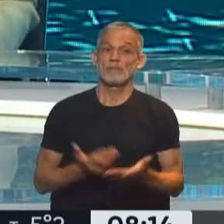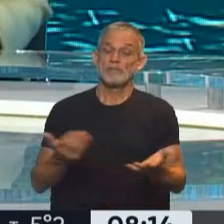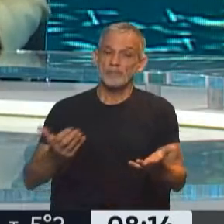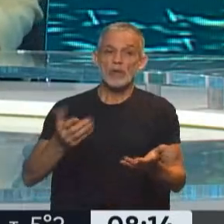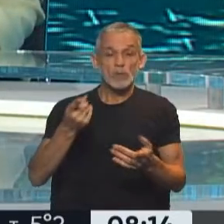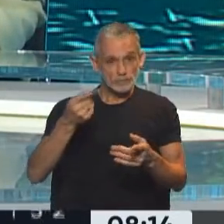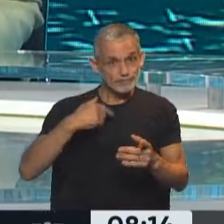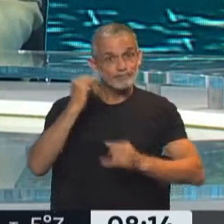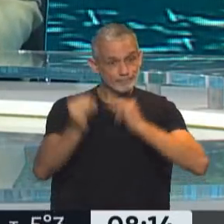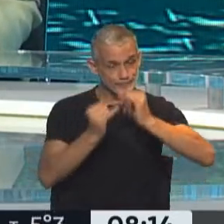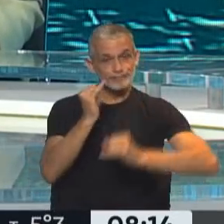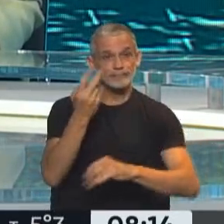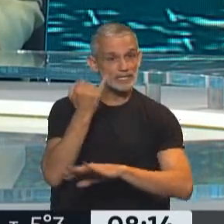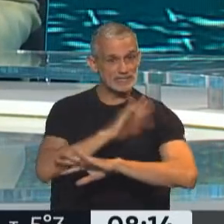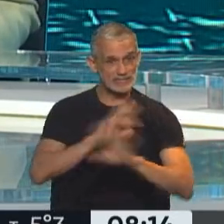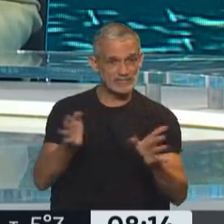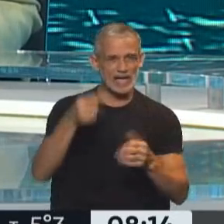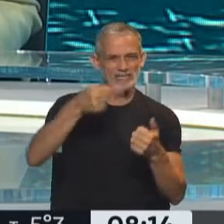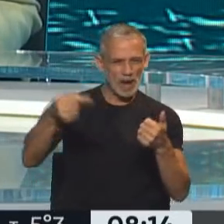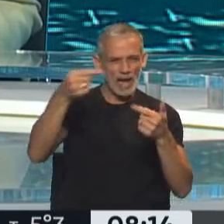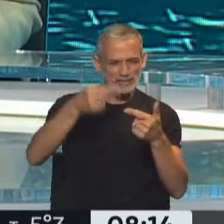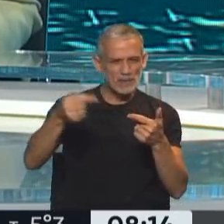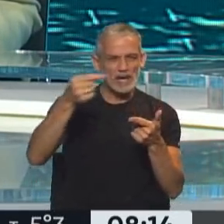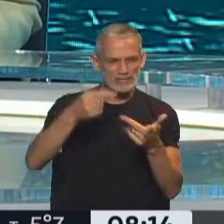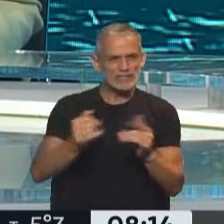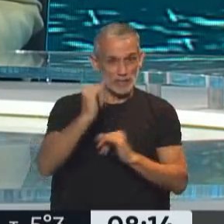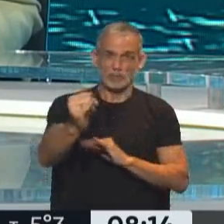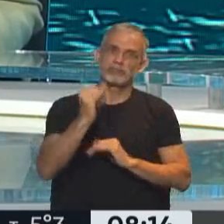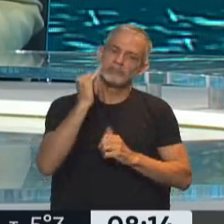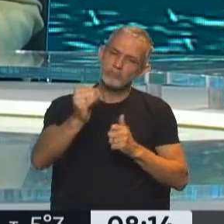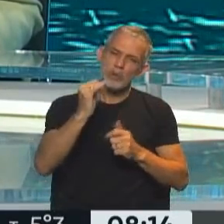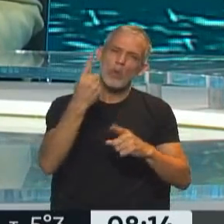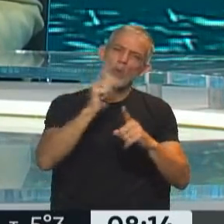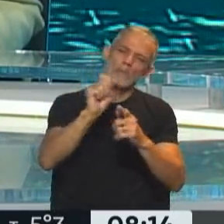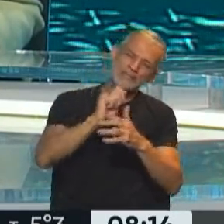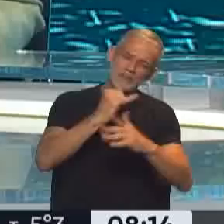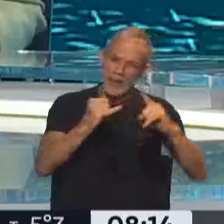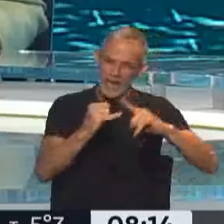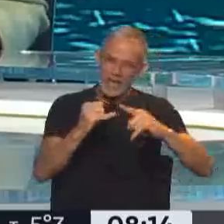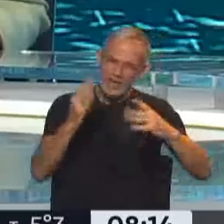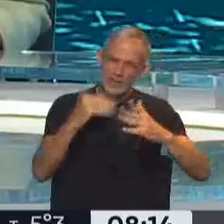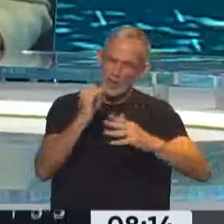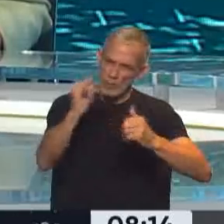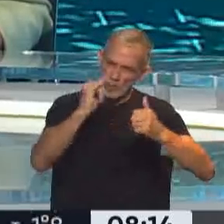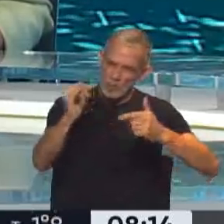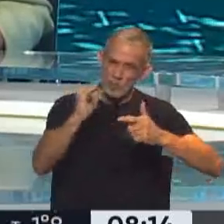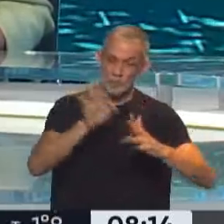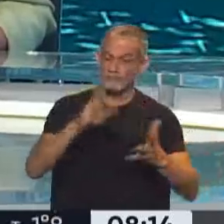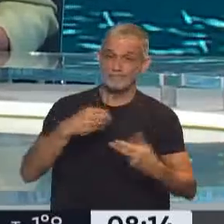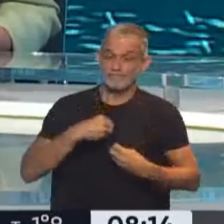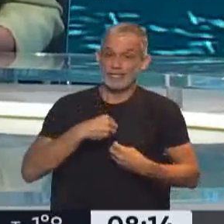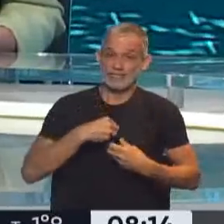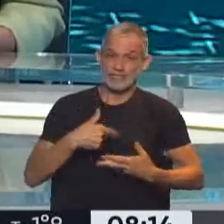Te venimos reiterando en estas últimas semanas, si querés, mes y medio largo, donde nos